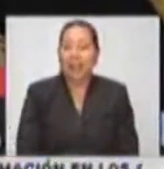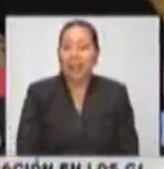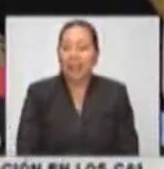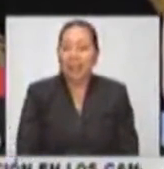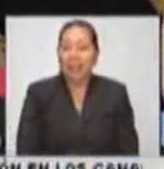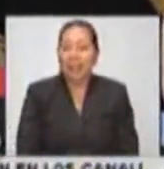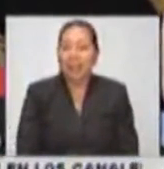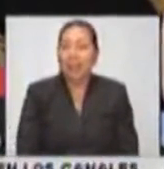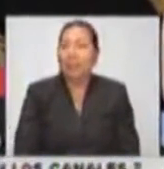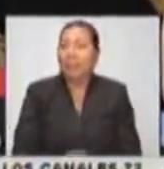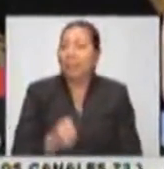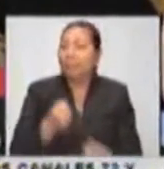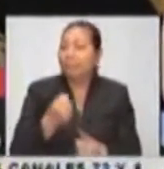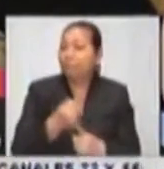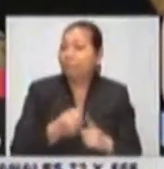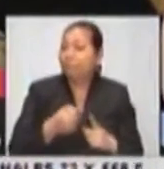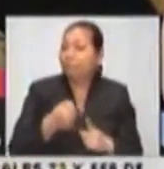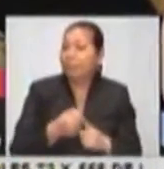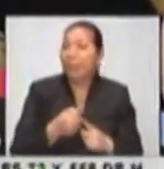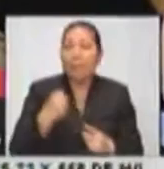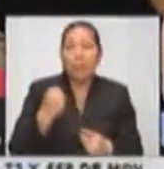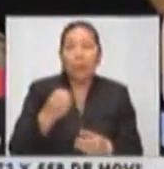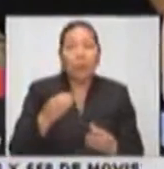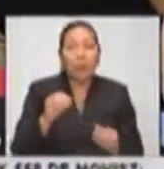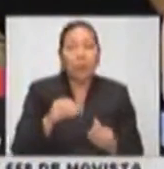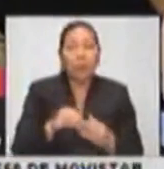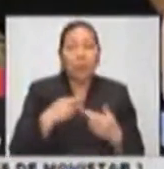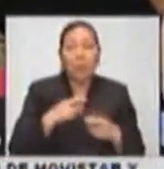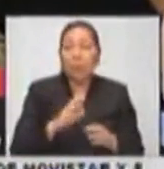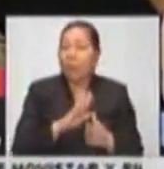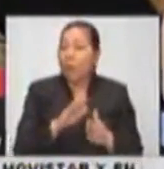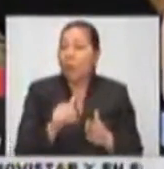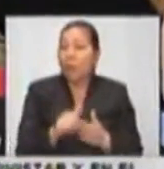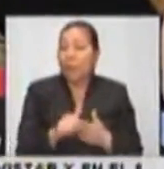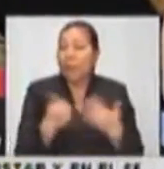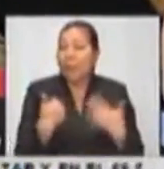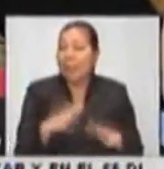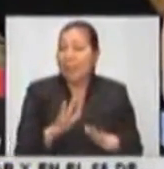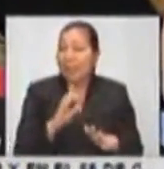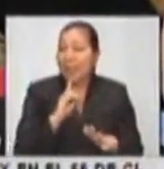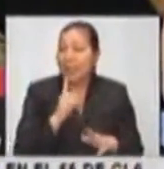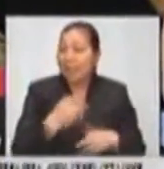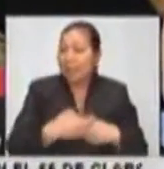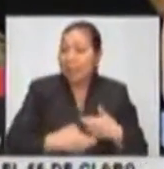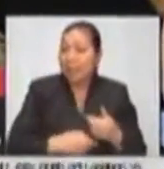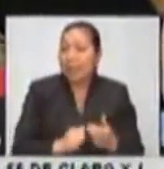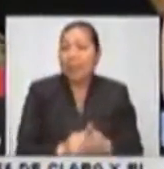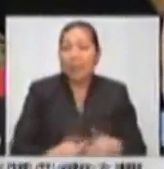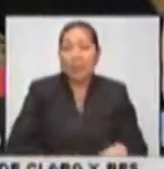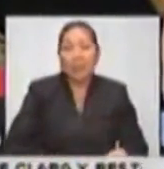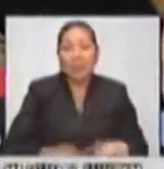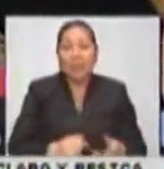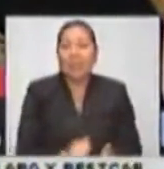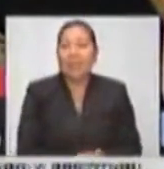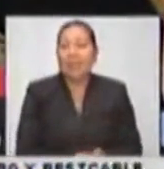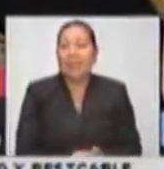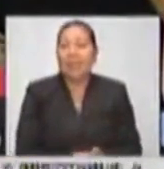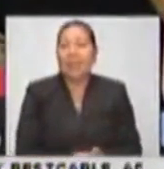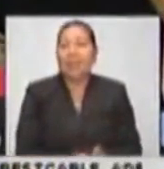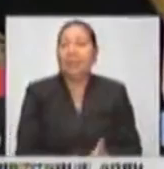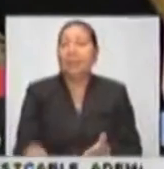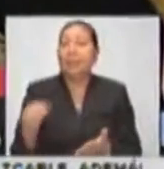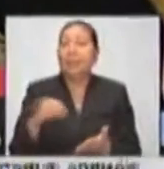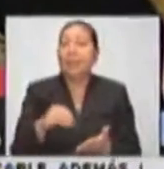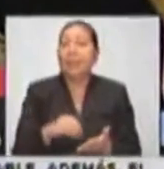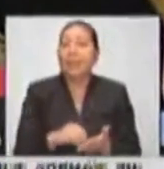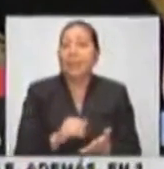lo de combate al cohecho en funcionarios públicos, todos esos ya han sido y están en proceso de discusión y de adhesión.